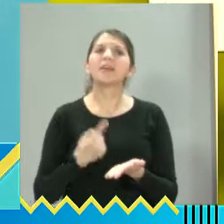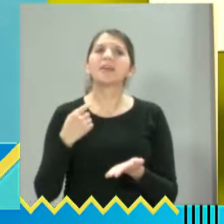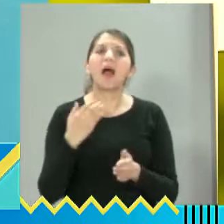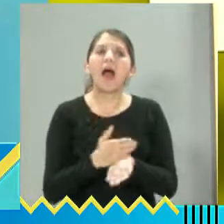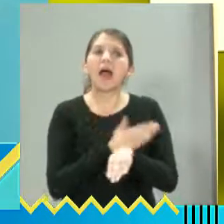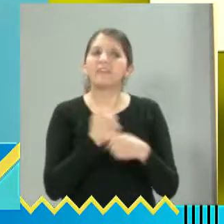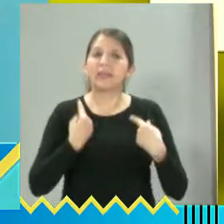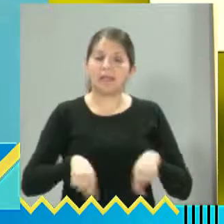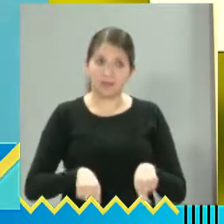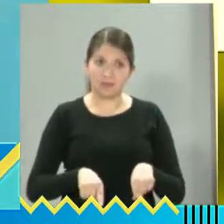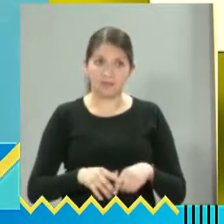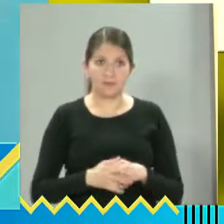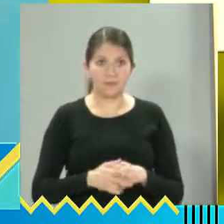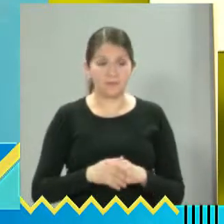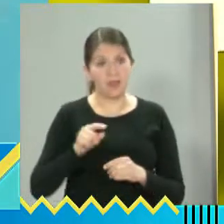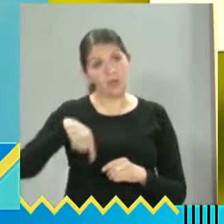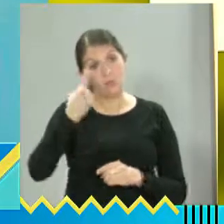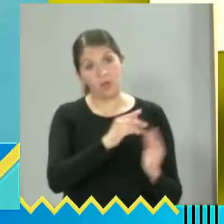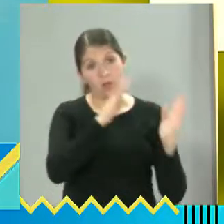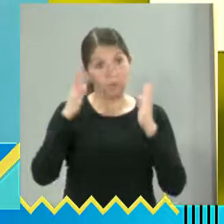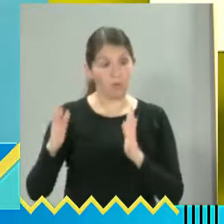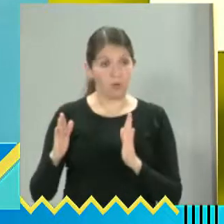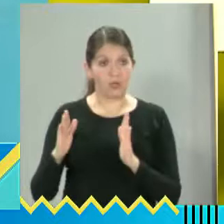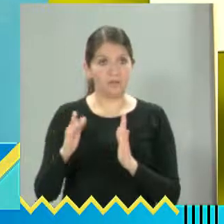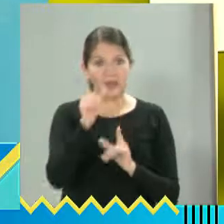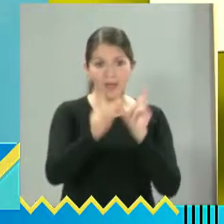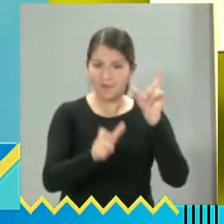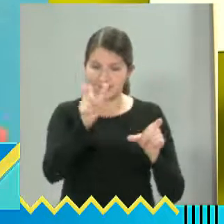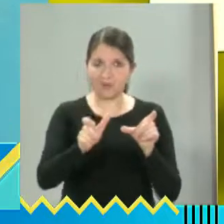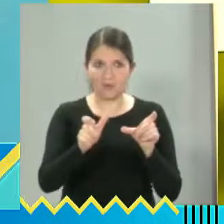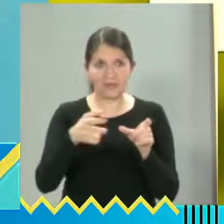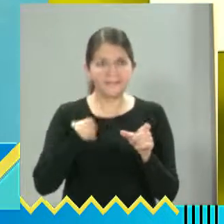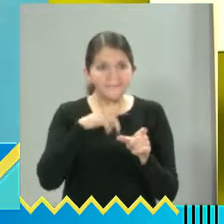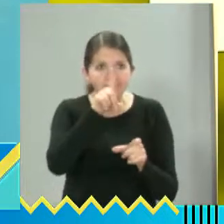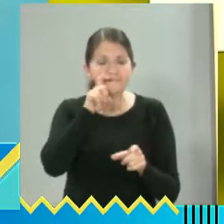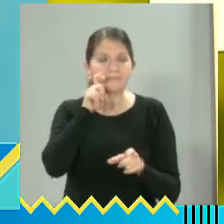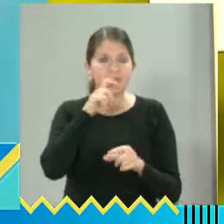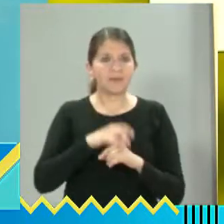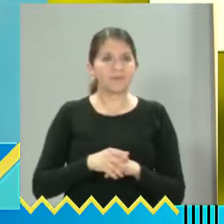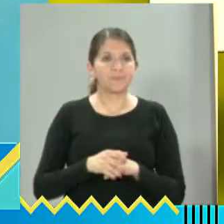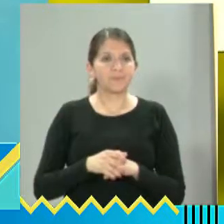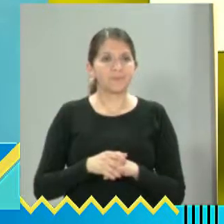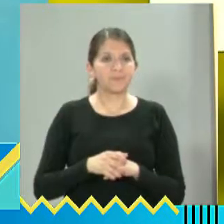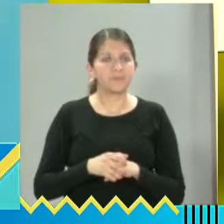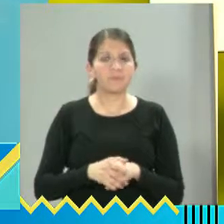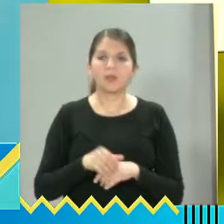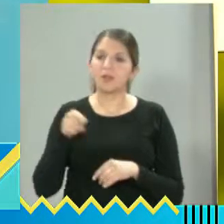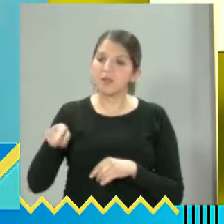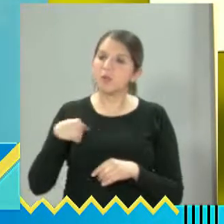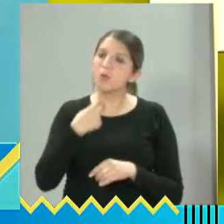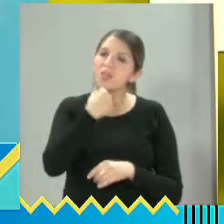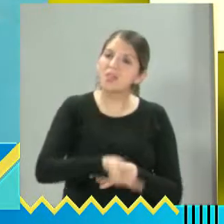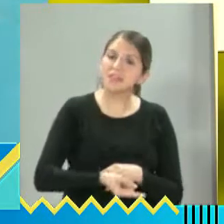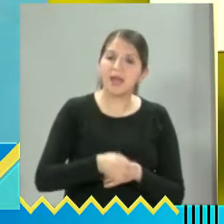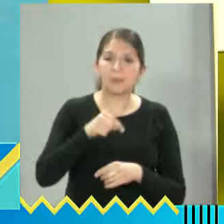quizás como puntapié inicial para el próximo bloque, para dejar enganchado al público, ya para empezar a hablar en estos términos. ¿Qué dirías que hay que tener en